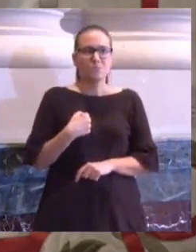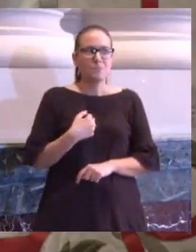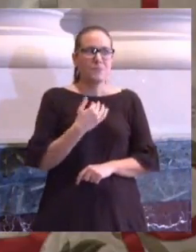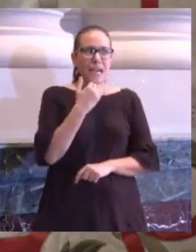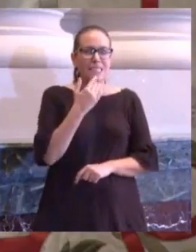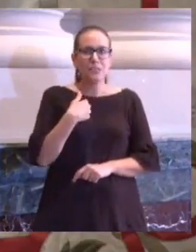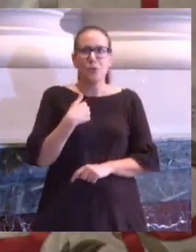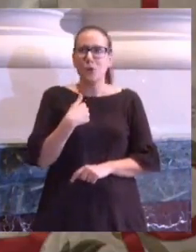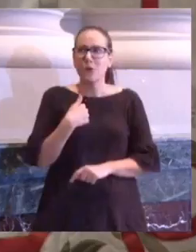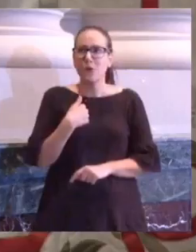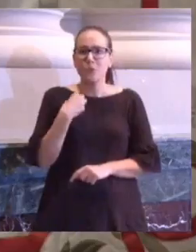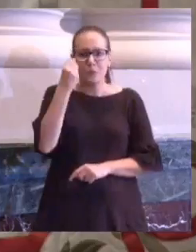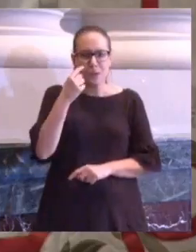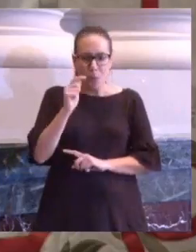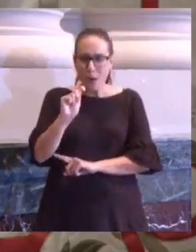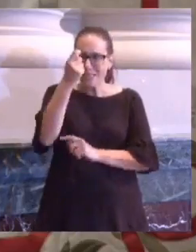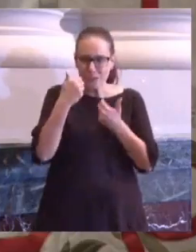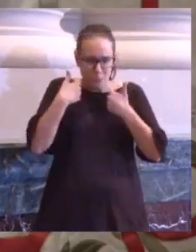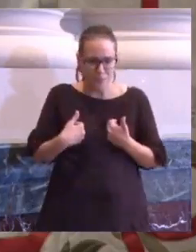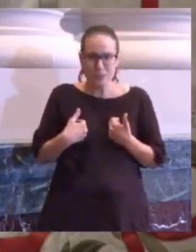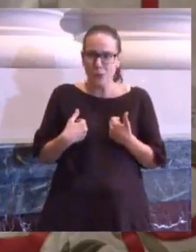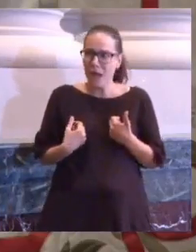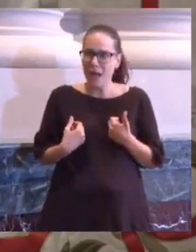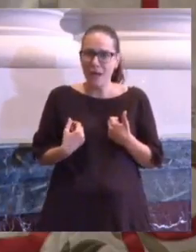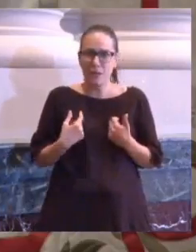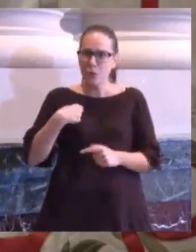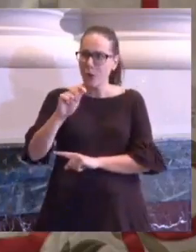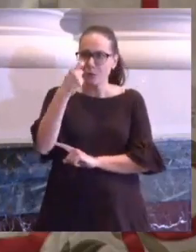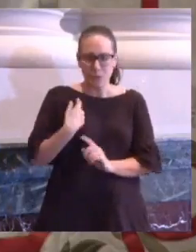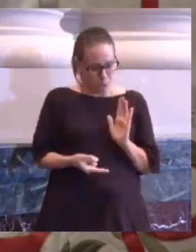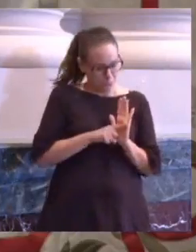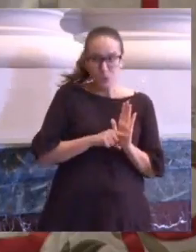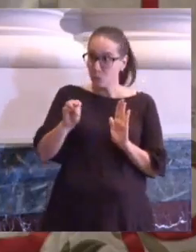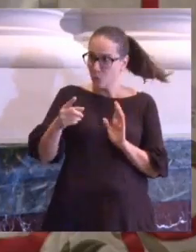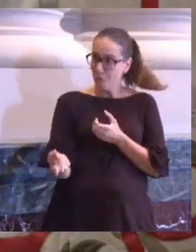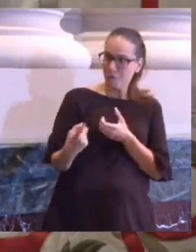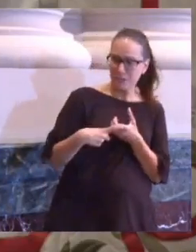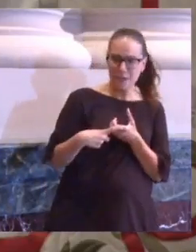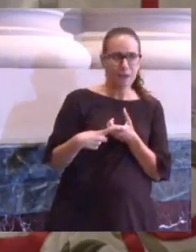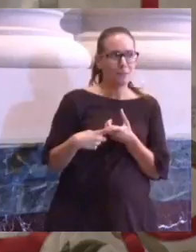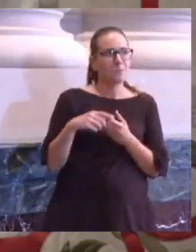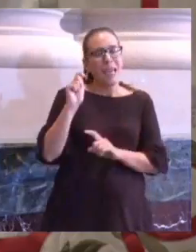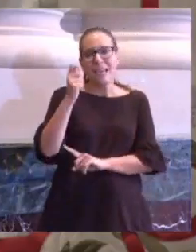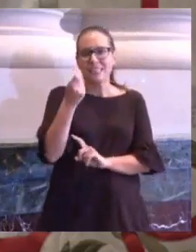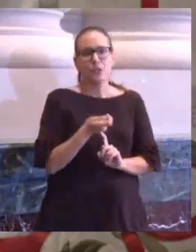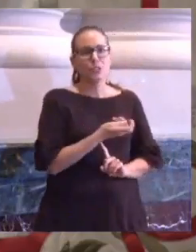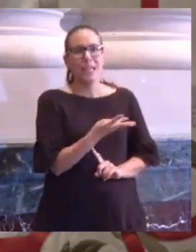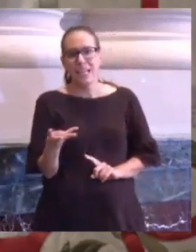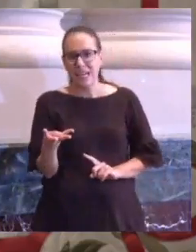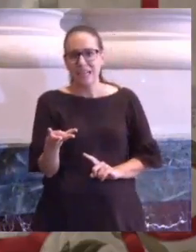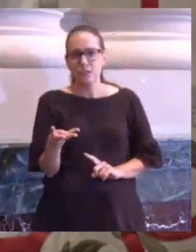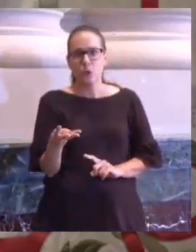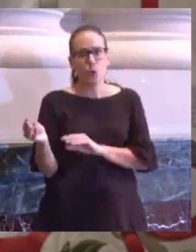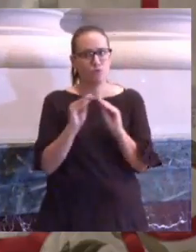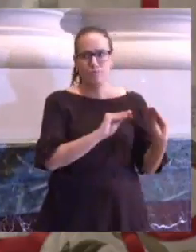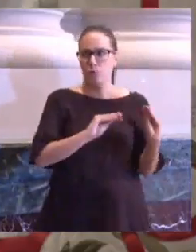casi como uno de los éxitos personales más importantes que he conseguido. El resto de los éxitos serán absolutamente